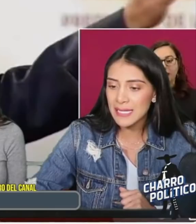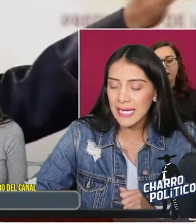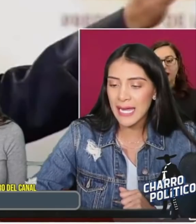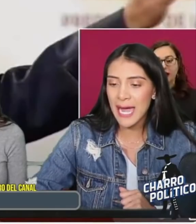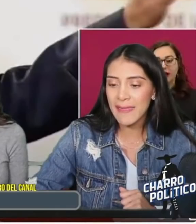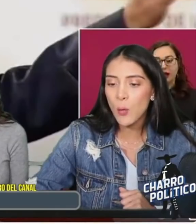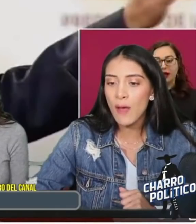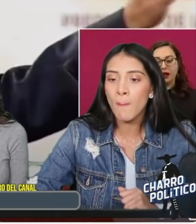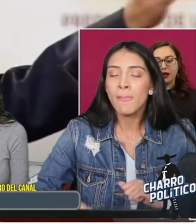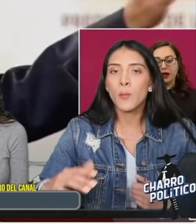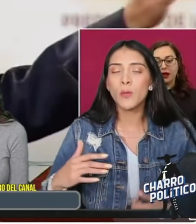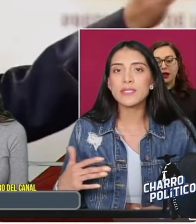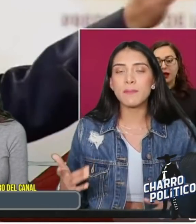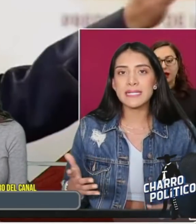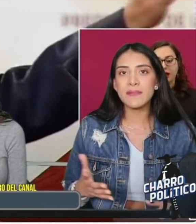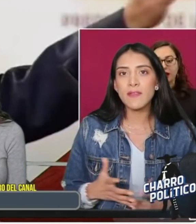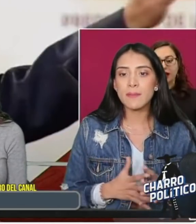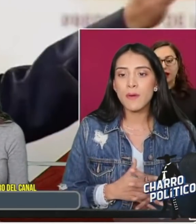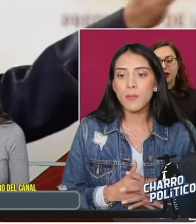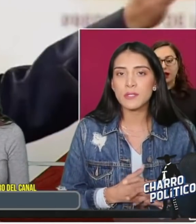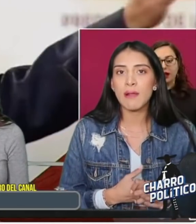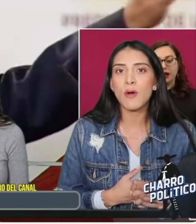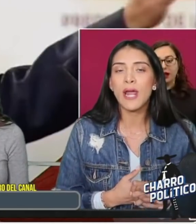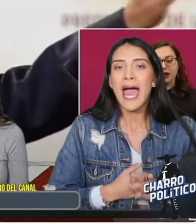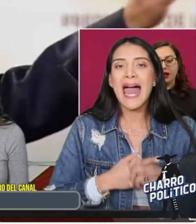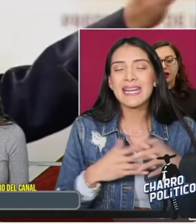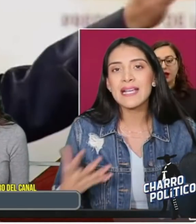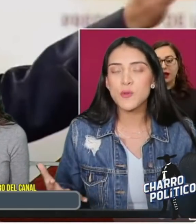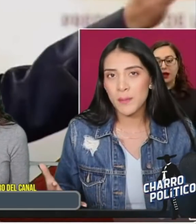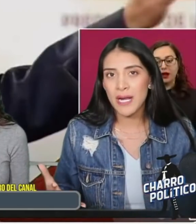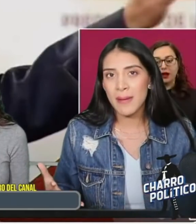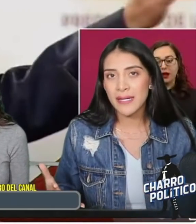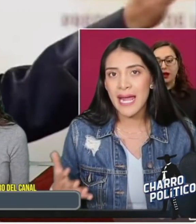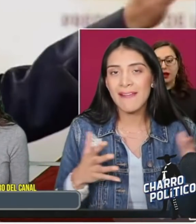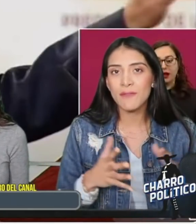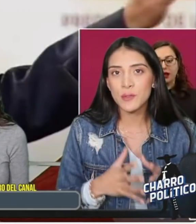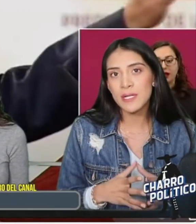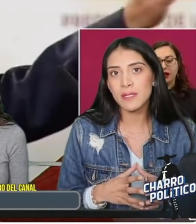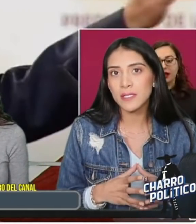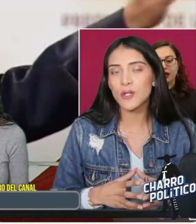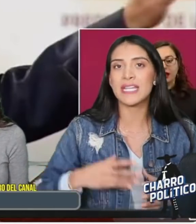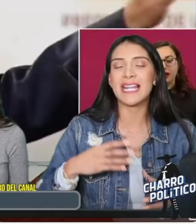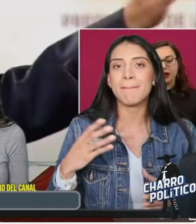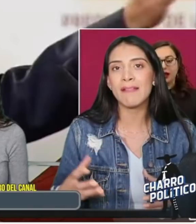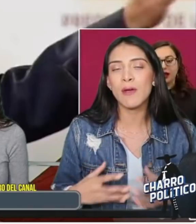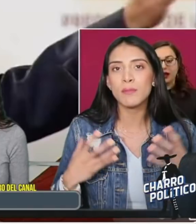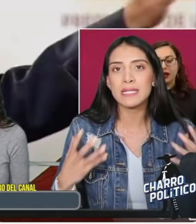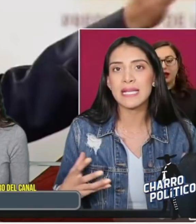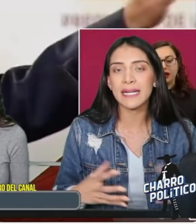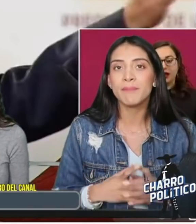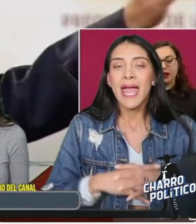parece adecuado, bueno, pues el presidente Andrés Manuel López Obrador arranca su primera mañanera en 2022 y le manda